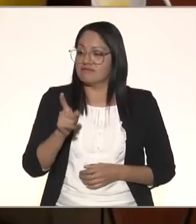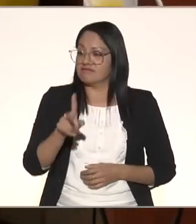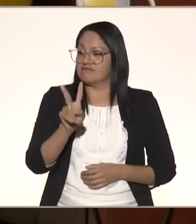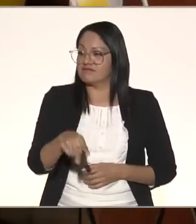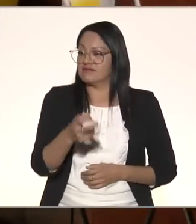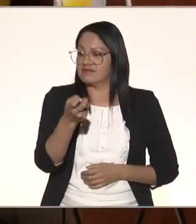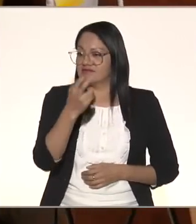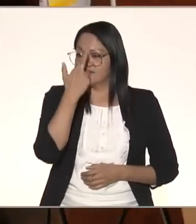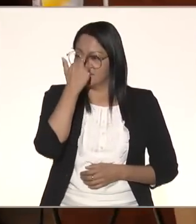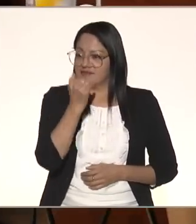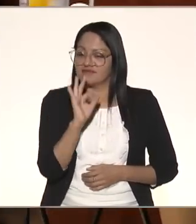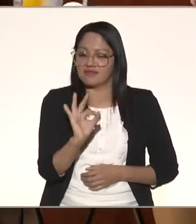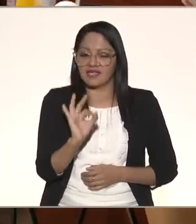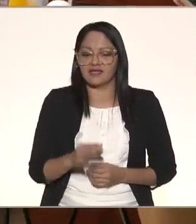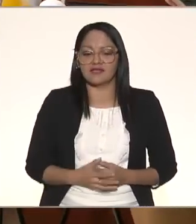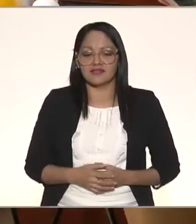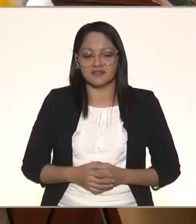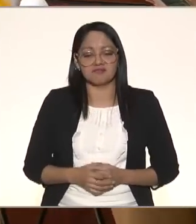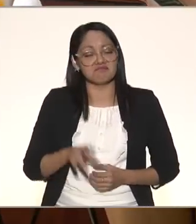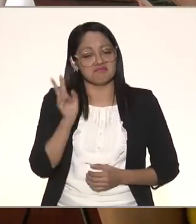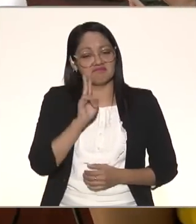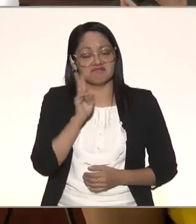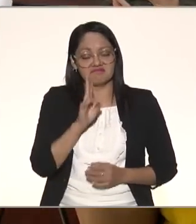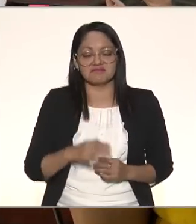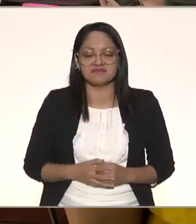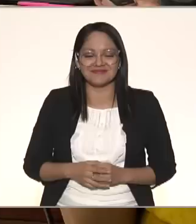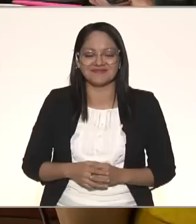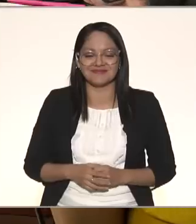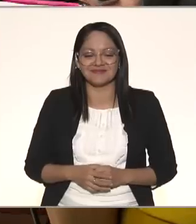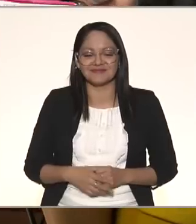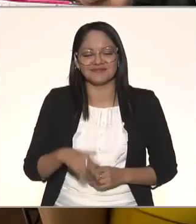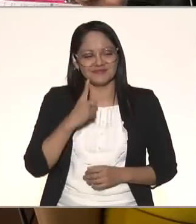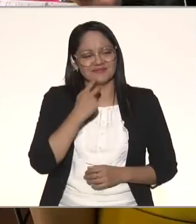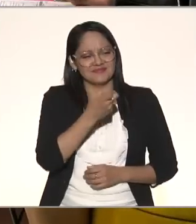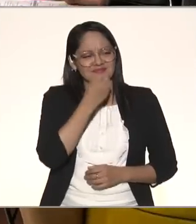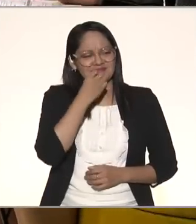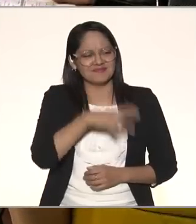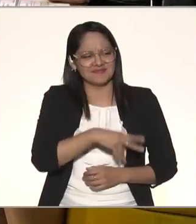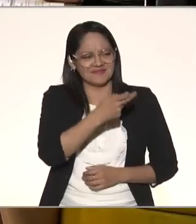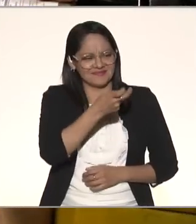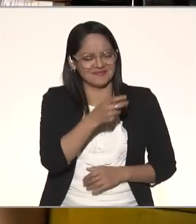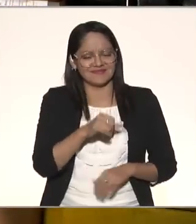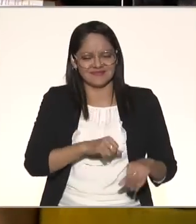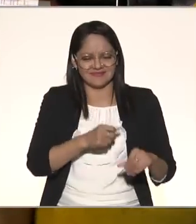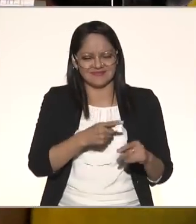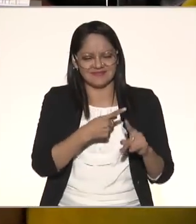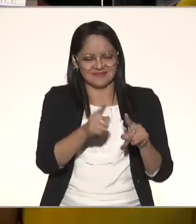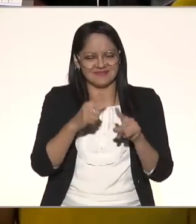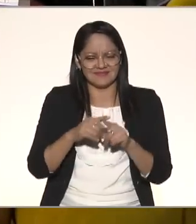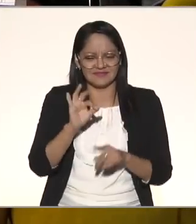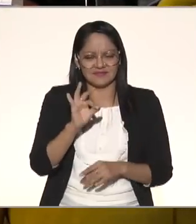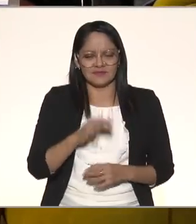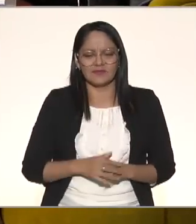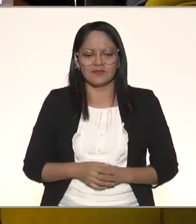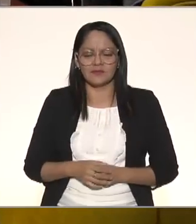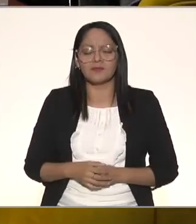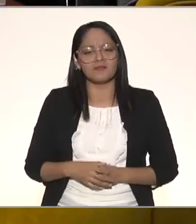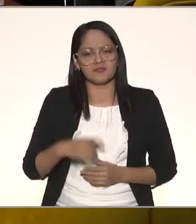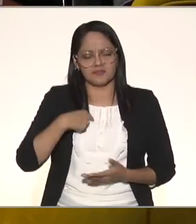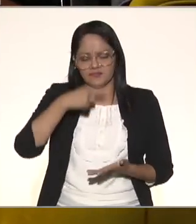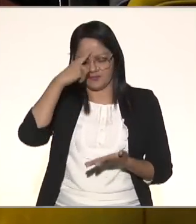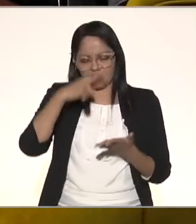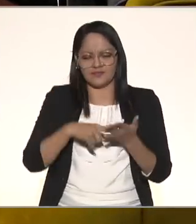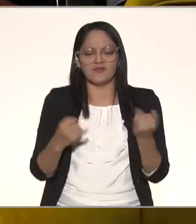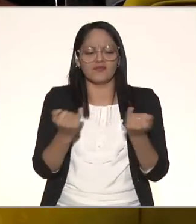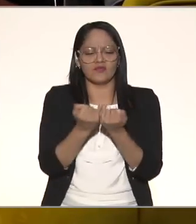excelente ejercicio y aquí quisiera yo agregar algo interesante está padrísimo el ejercicio y yo agregaría